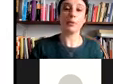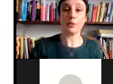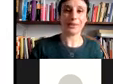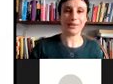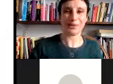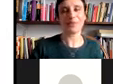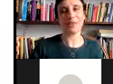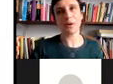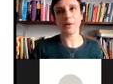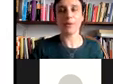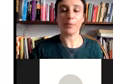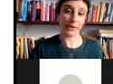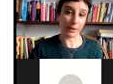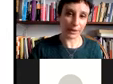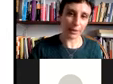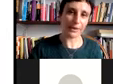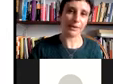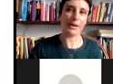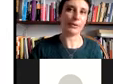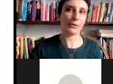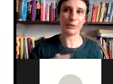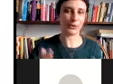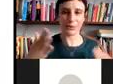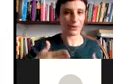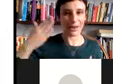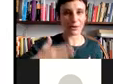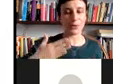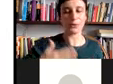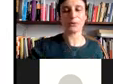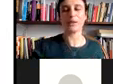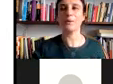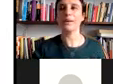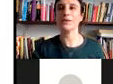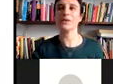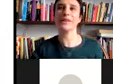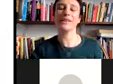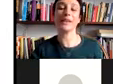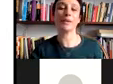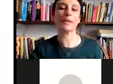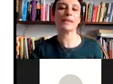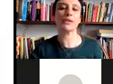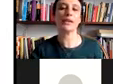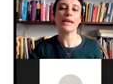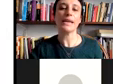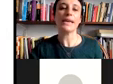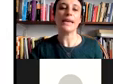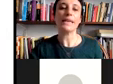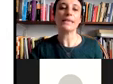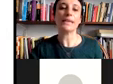habíamos propuesto, y digo habíamos porque también la pandemia nos agarró justo en el medio de la implementación,